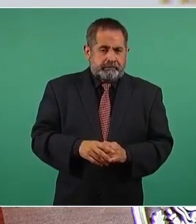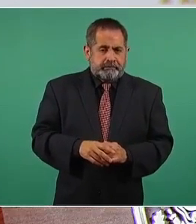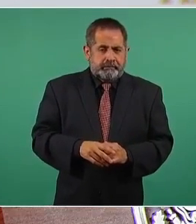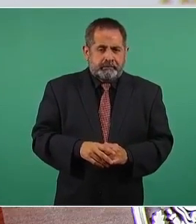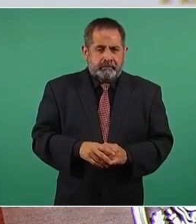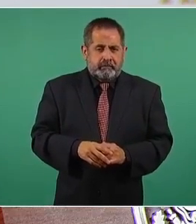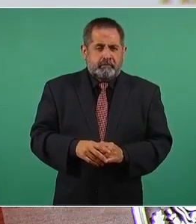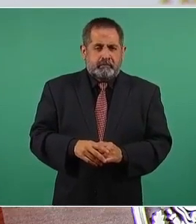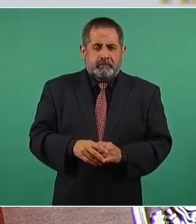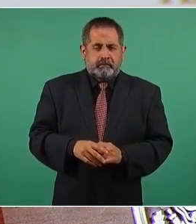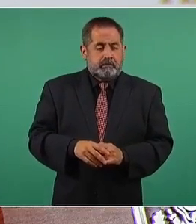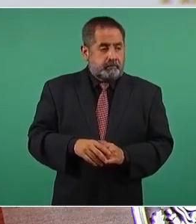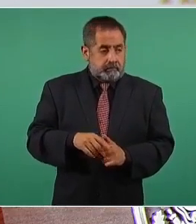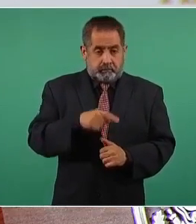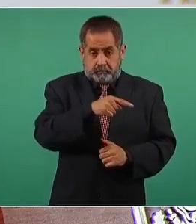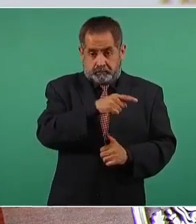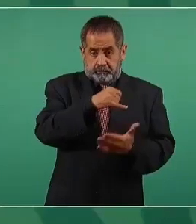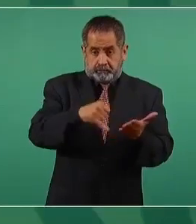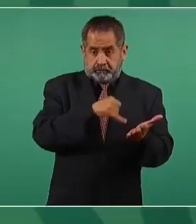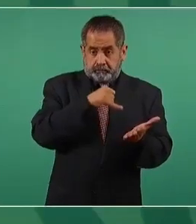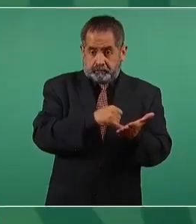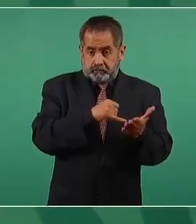hay